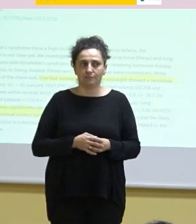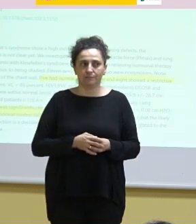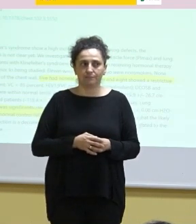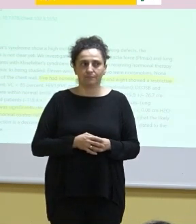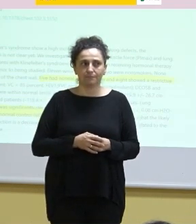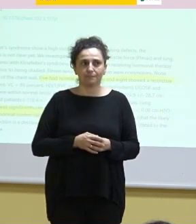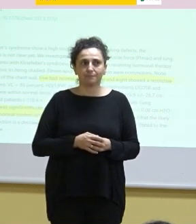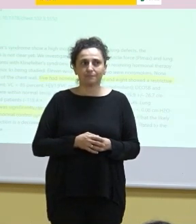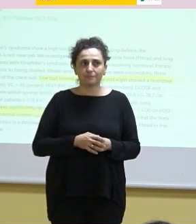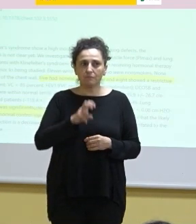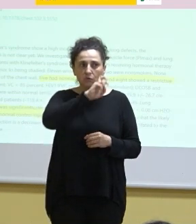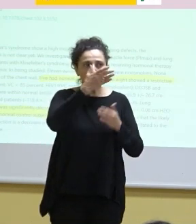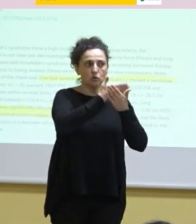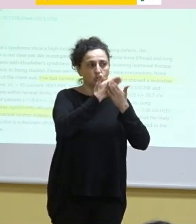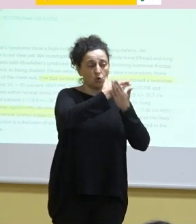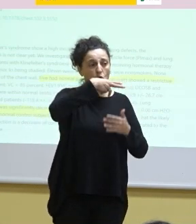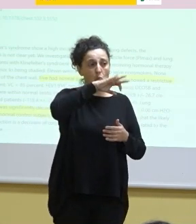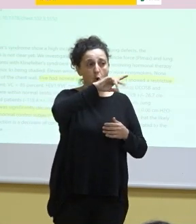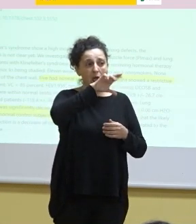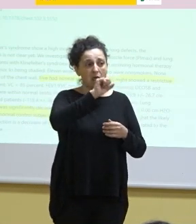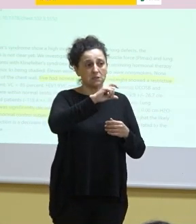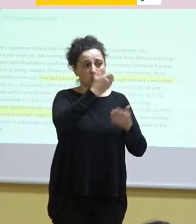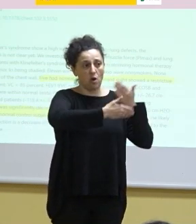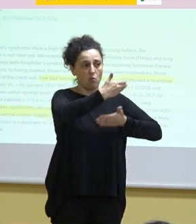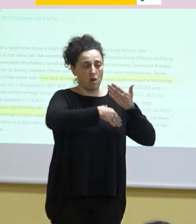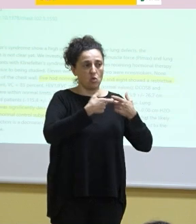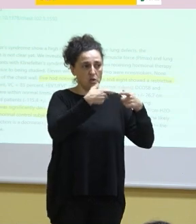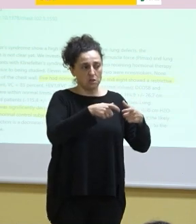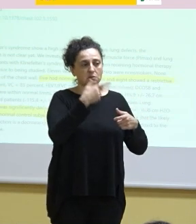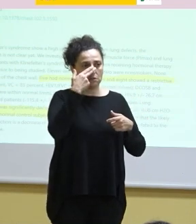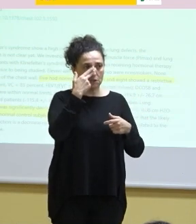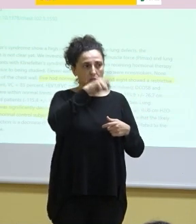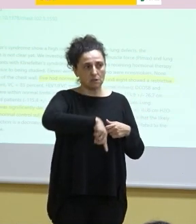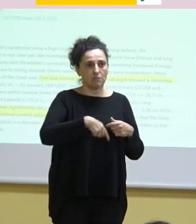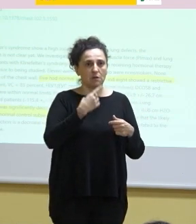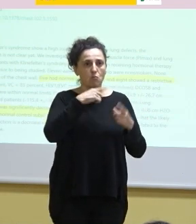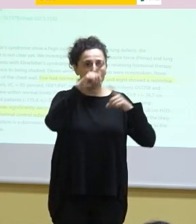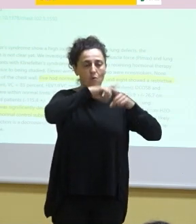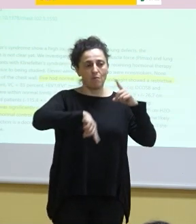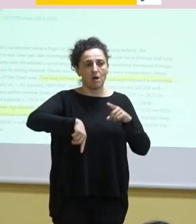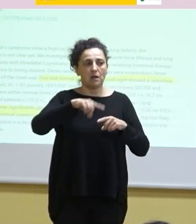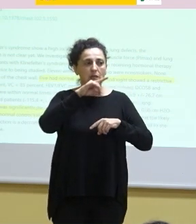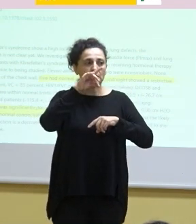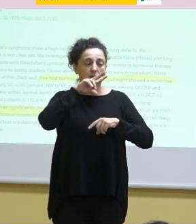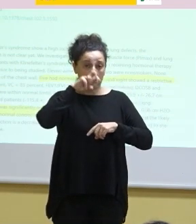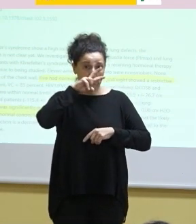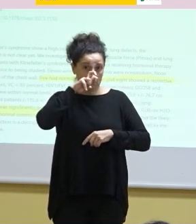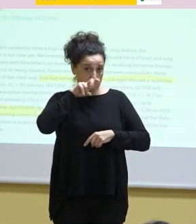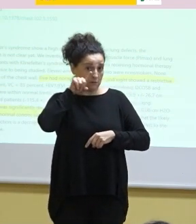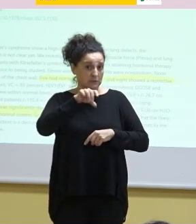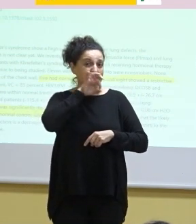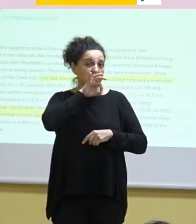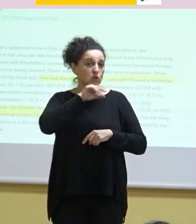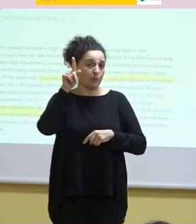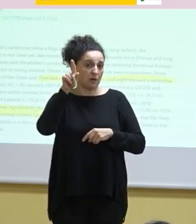Otro estudio de Morales y colaboradores muy interesante nos indica la patogenia de las alteraciones respiratorias en el síndrome de Klinefelter,